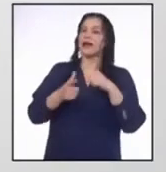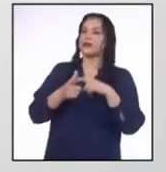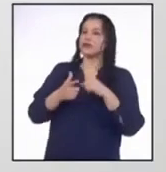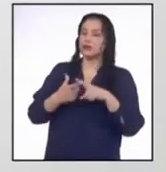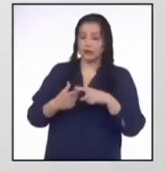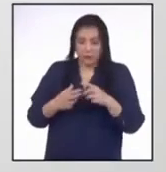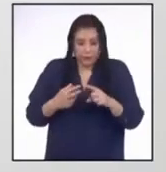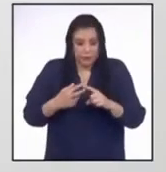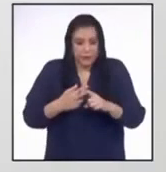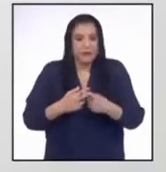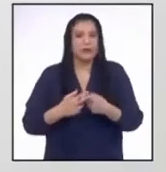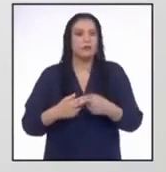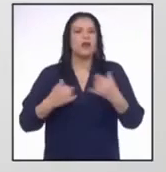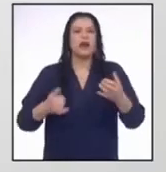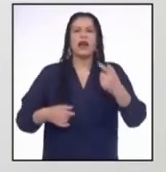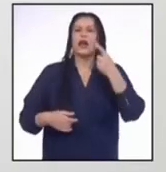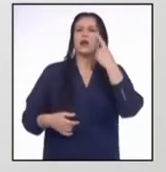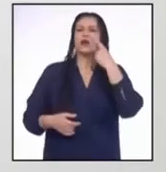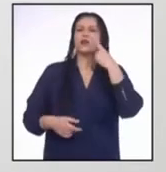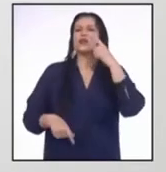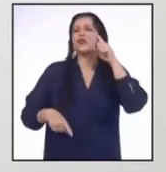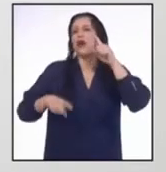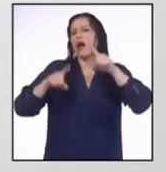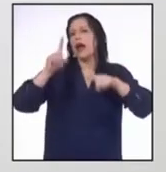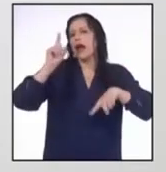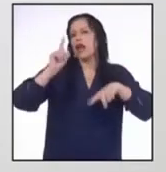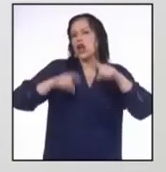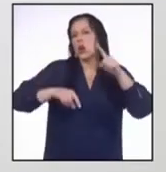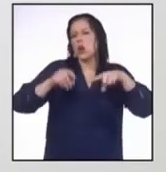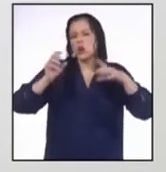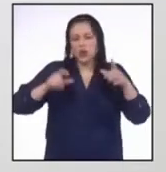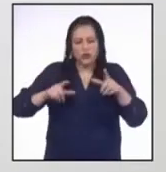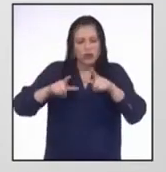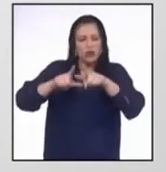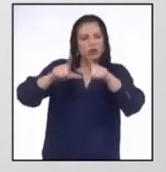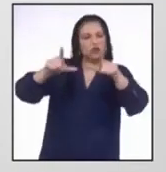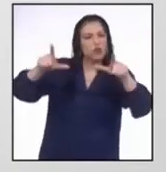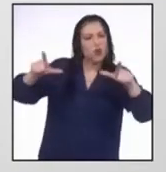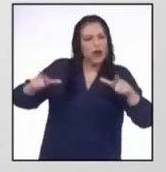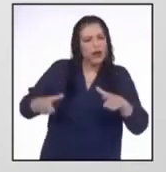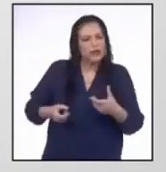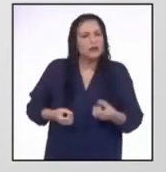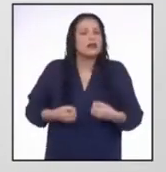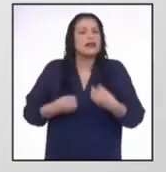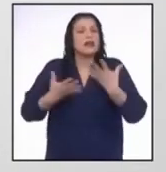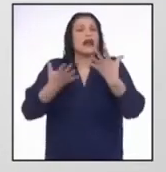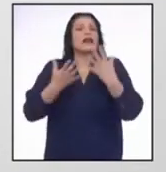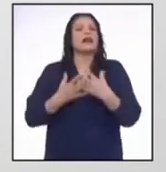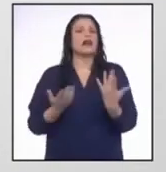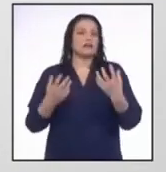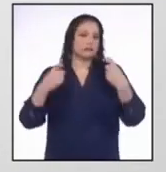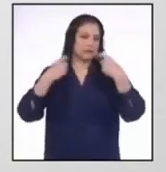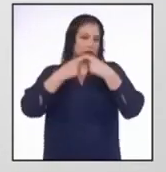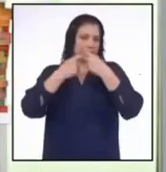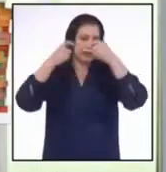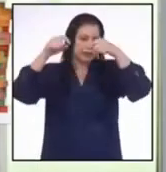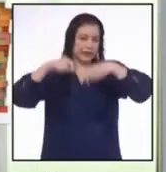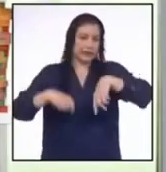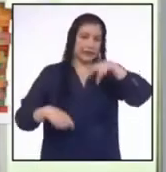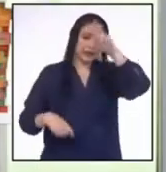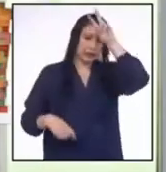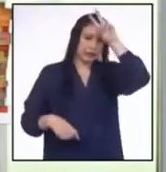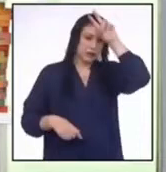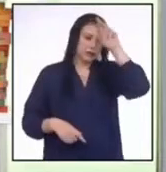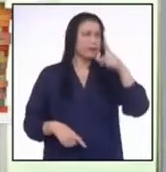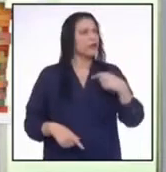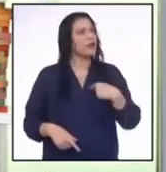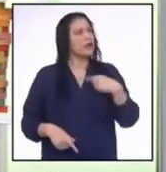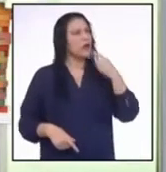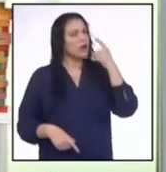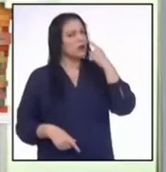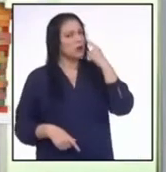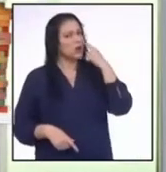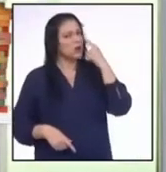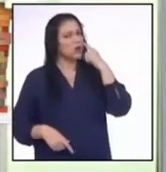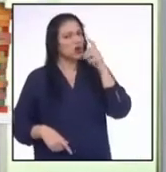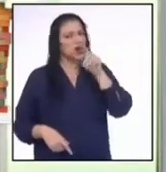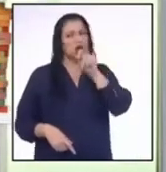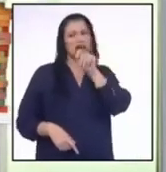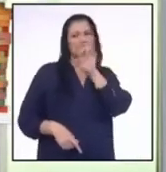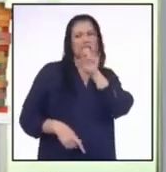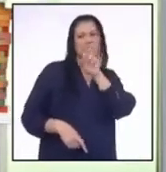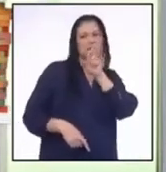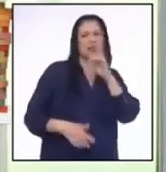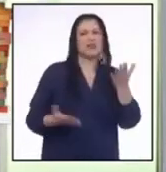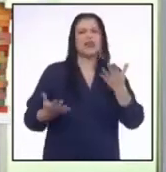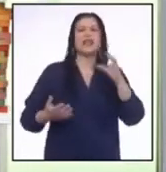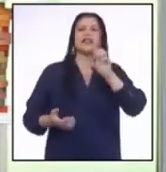Entonces, comencemos conociendo algunas de las centrales de generación de energía eléctrica en nuestro país. Yo conozco la central termoeléctrica